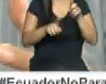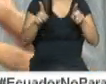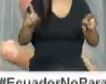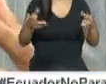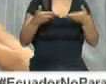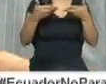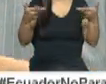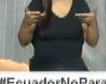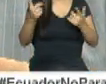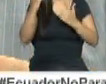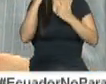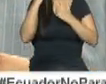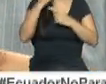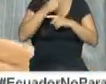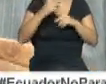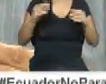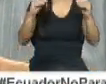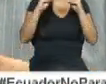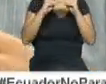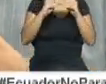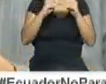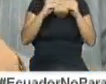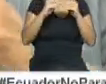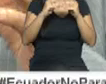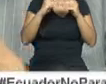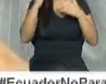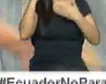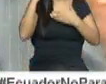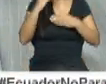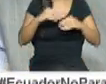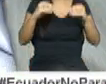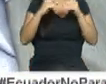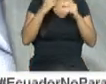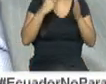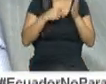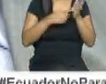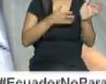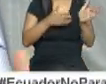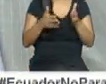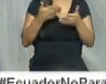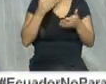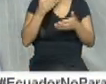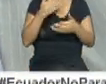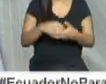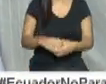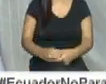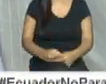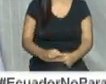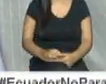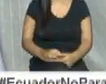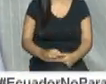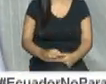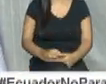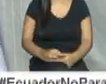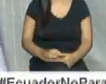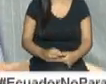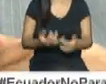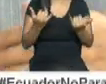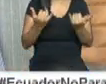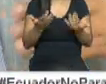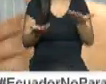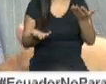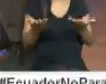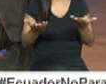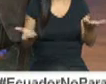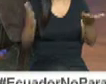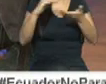estos militares que le meten, ¿sí?, uh-huh, políticos que le han metido desde hace muchos años. Claro, no es solamente ahora. No es quizás ahora es un poco la